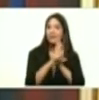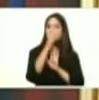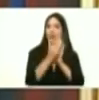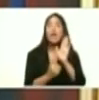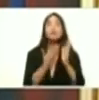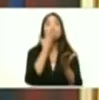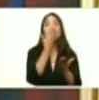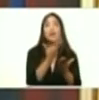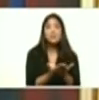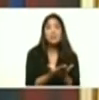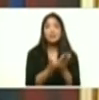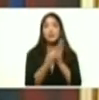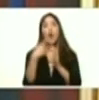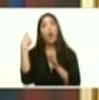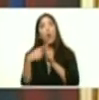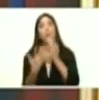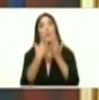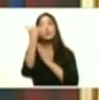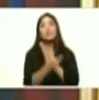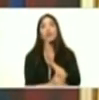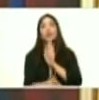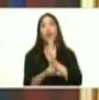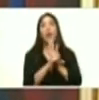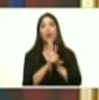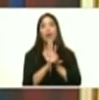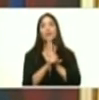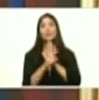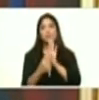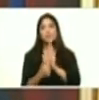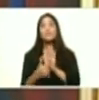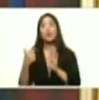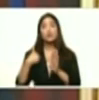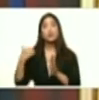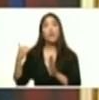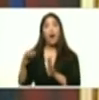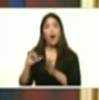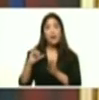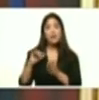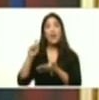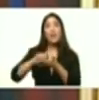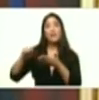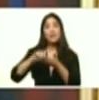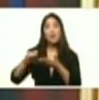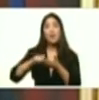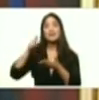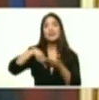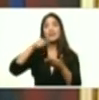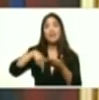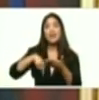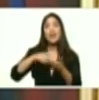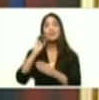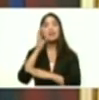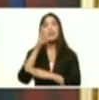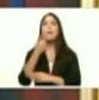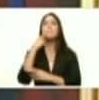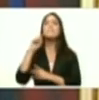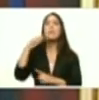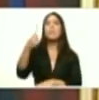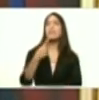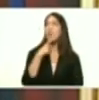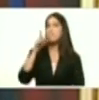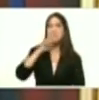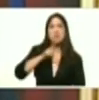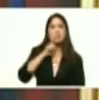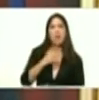un proyecto de ley certificado. La tengo sellada y firmada por la Secretaría de la Asamblea para que no vengan ahora a decir que es